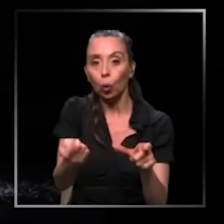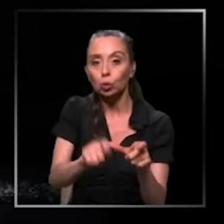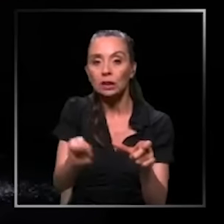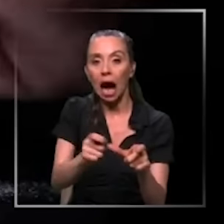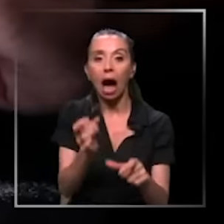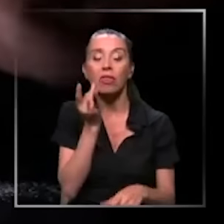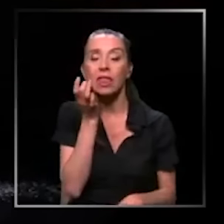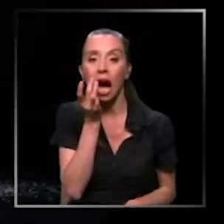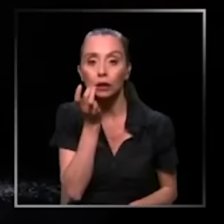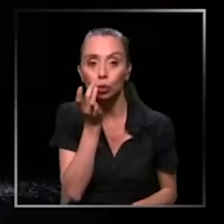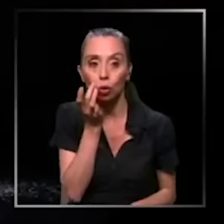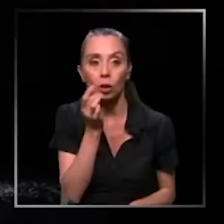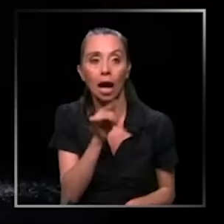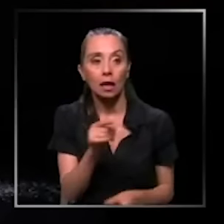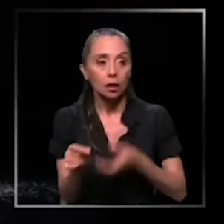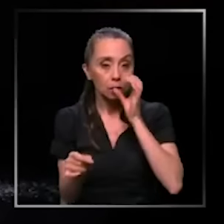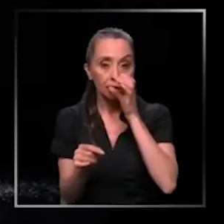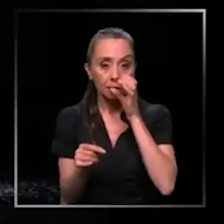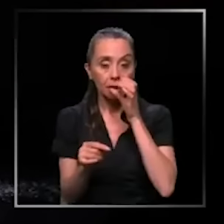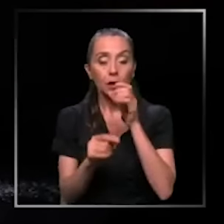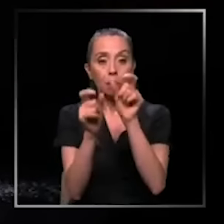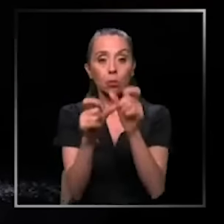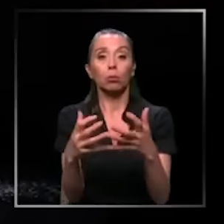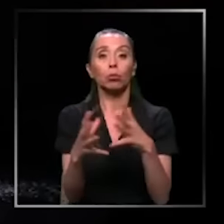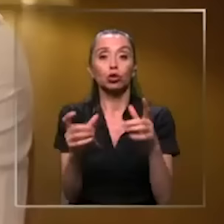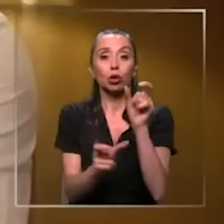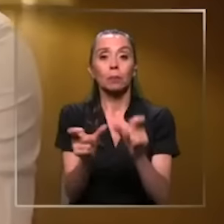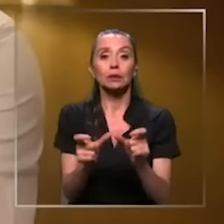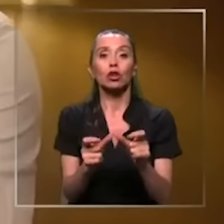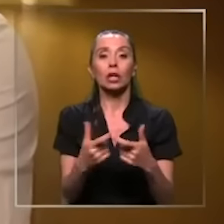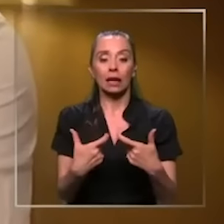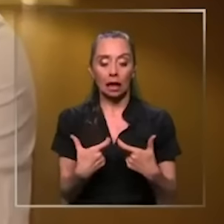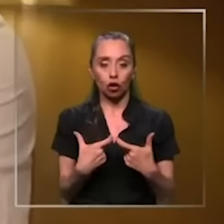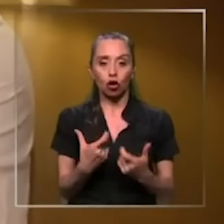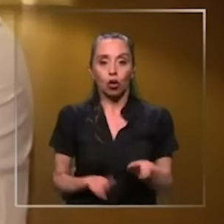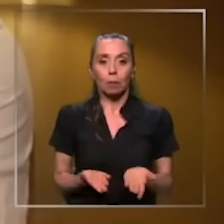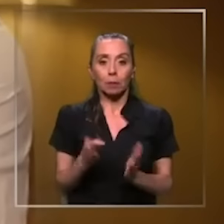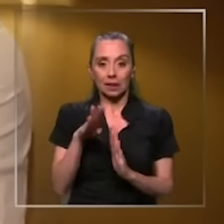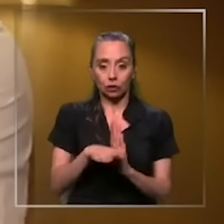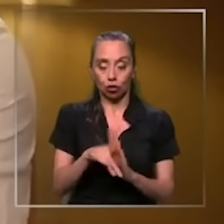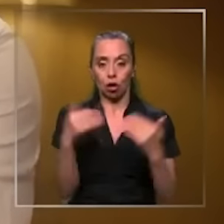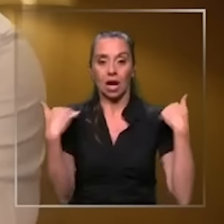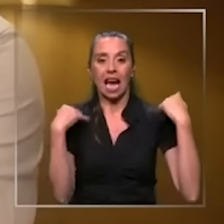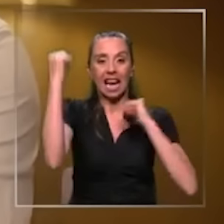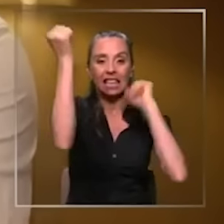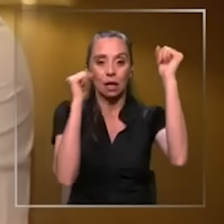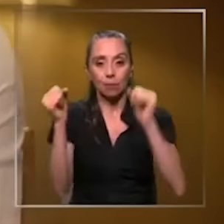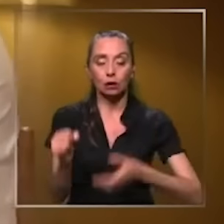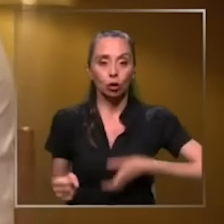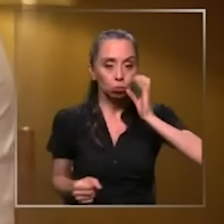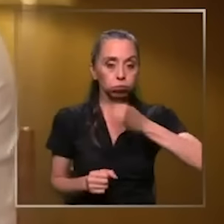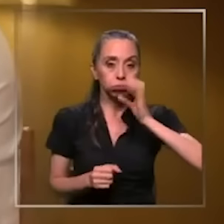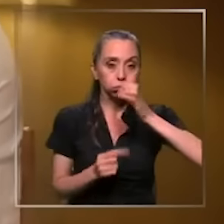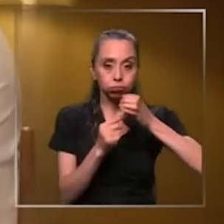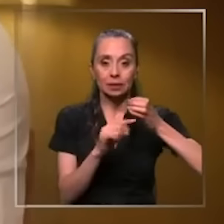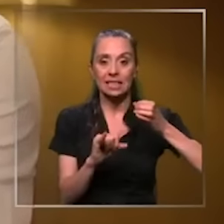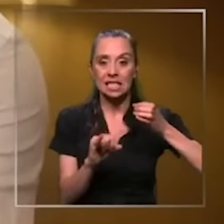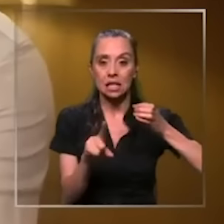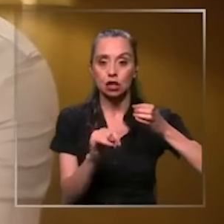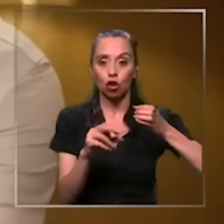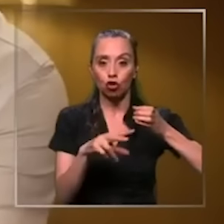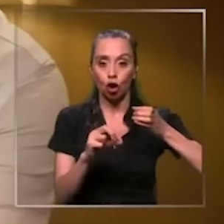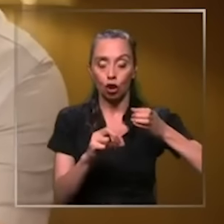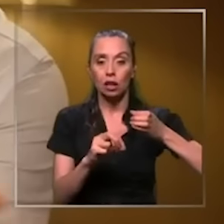azúcar. Eso puede ser alto en personas que están en control de peso. Una persona que va al gimnasio y está consumiendo bebidas isotónicas